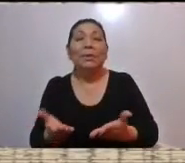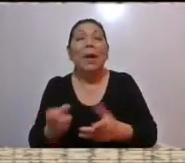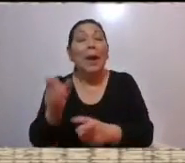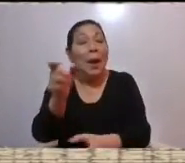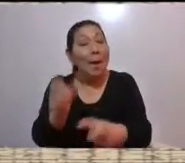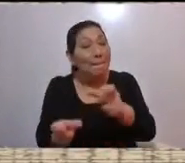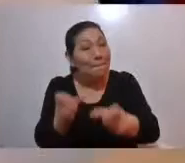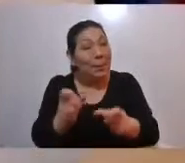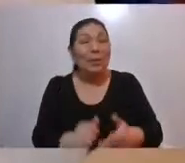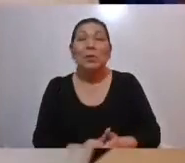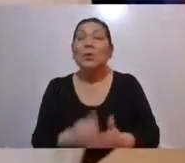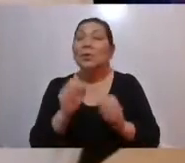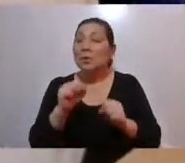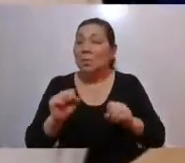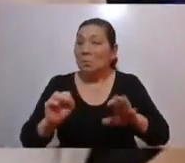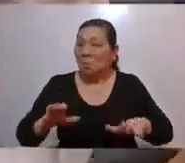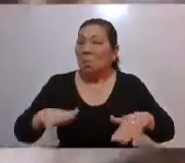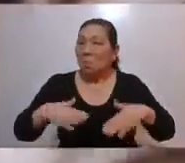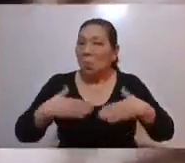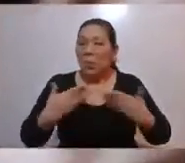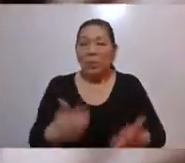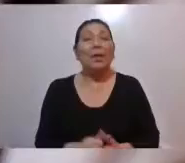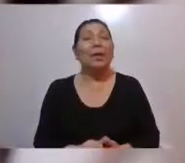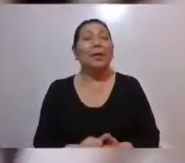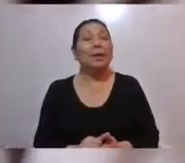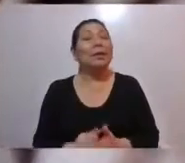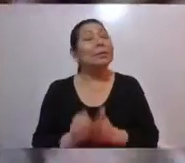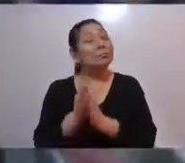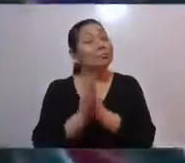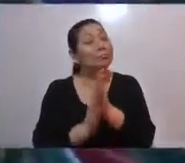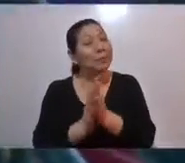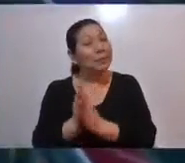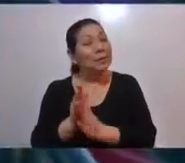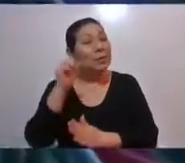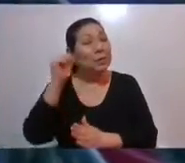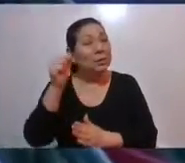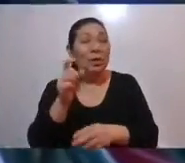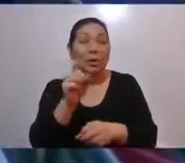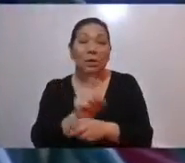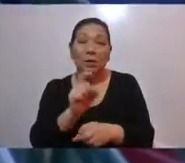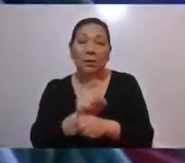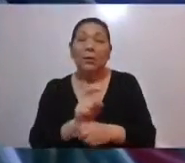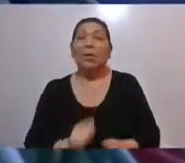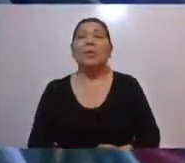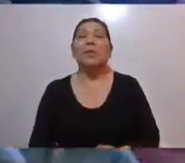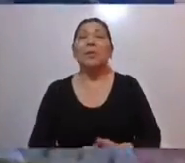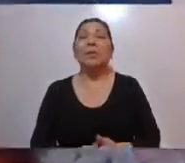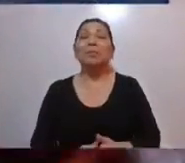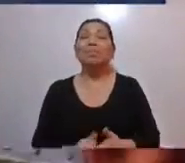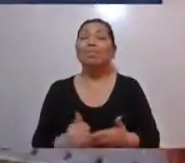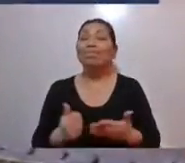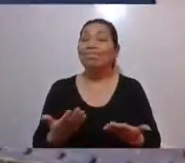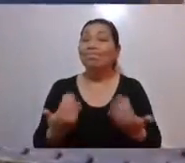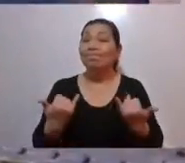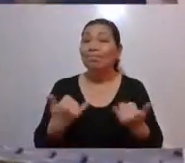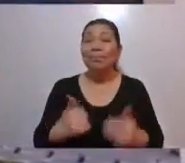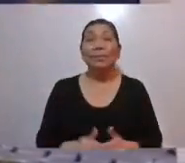que tienen las personas para poder satisfacer el derecho a la educación.